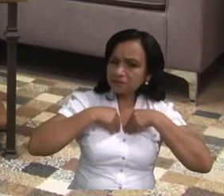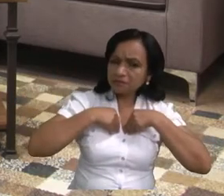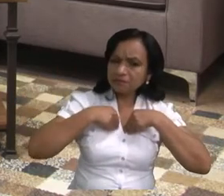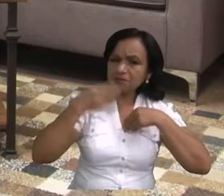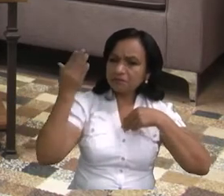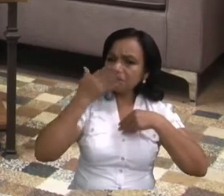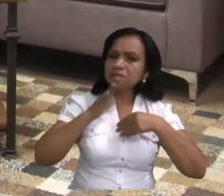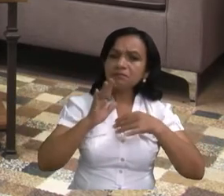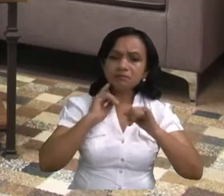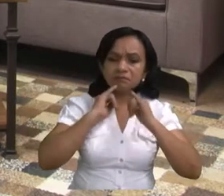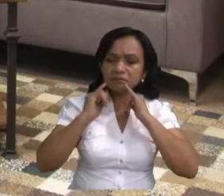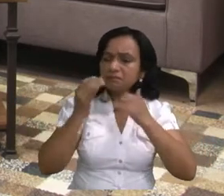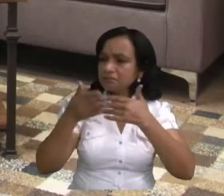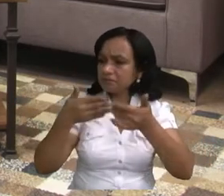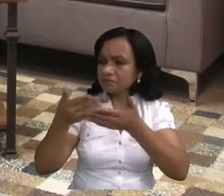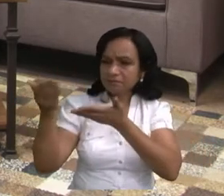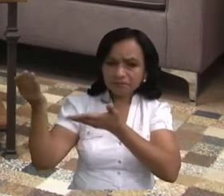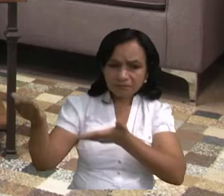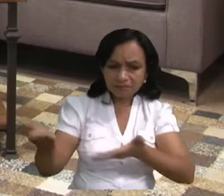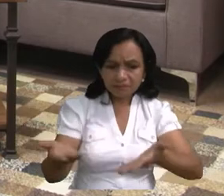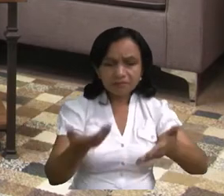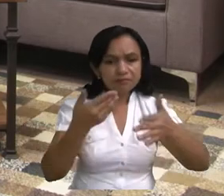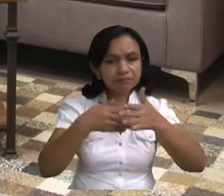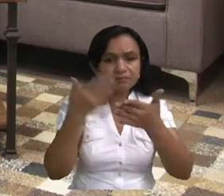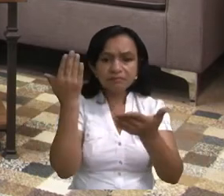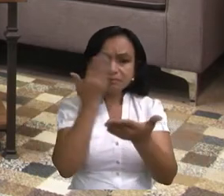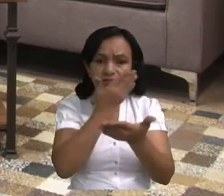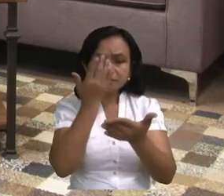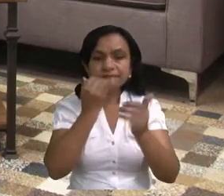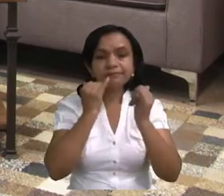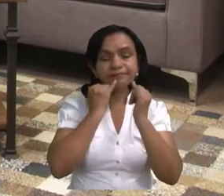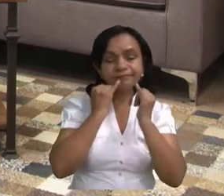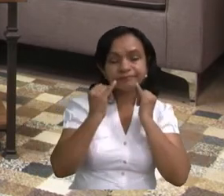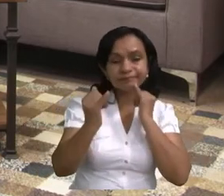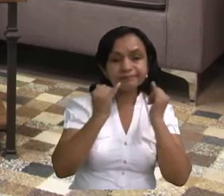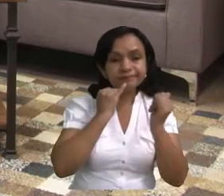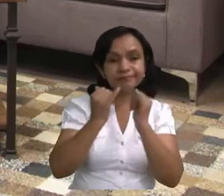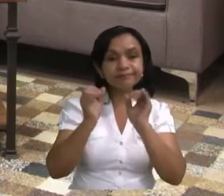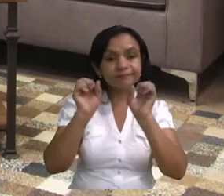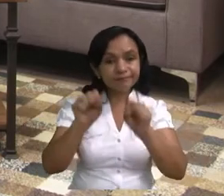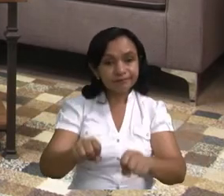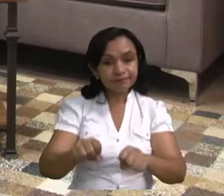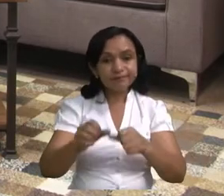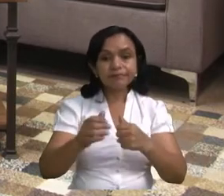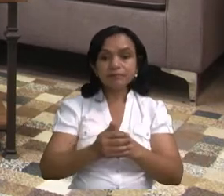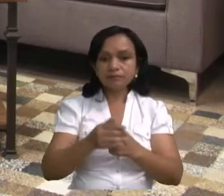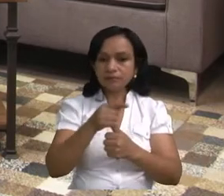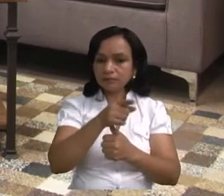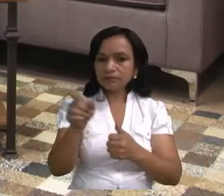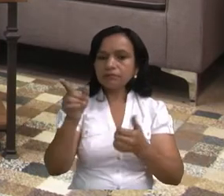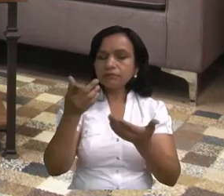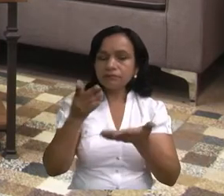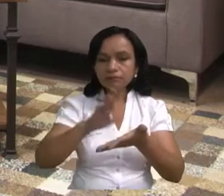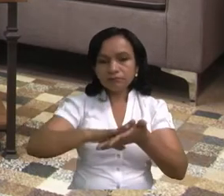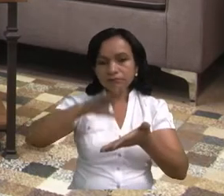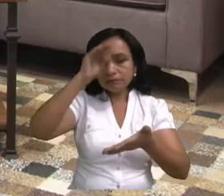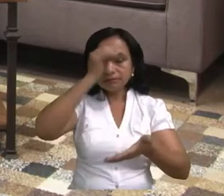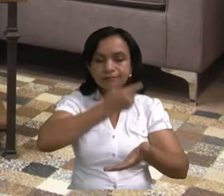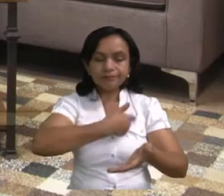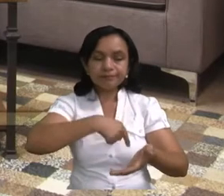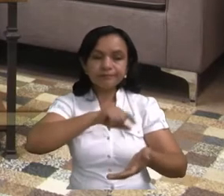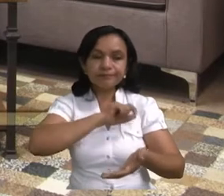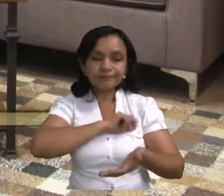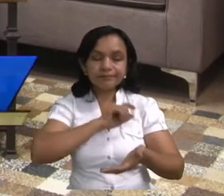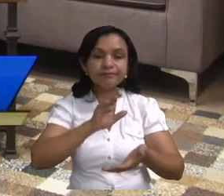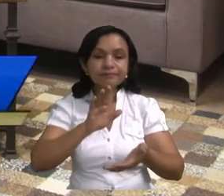hay que prepararse por el tema del idioma, porque ellos tienen que aprender el español como una segunda